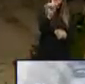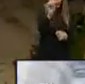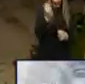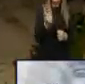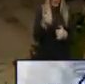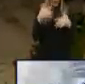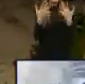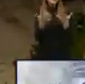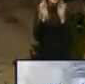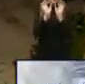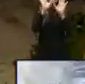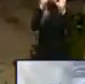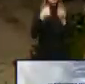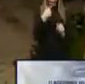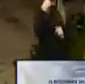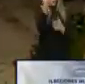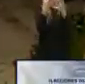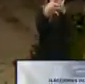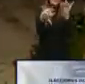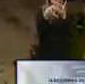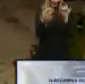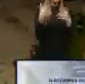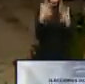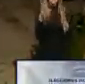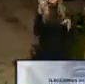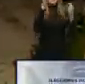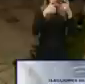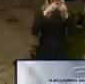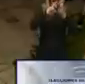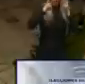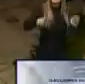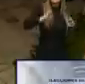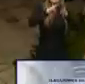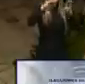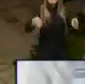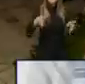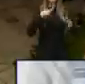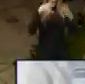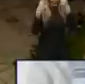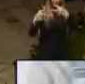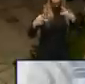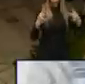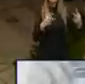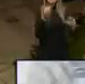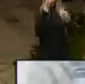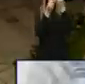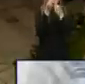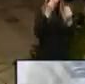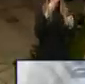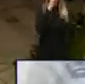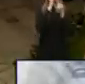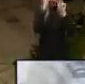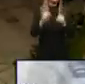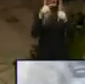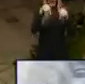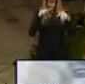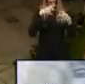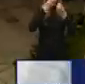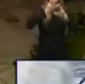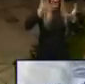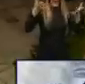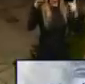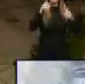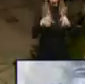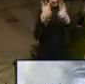que yo les comentaba, ya están colocando unas mesas con más ventas de comida, que es lo que van a tener aquí en este